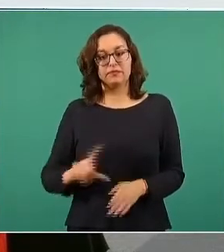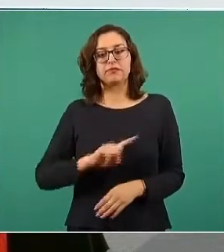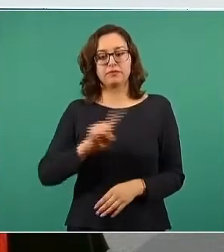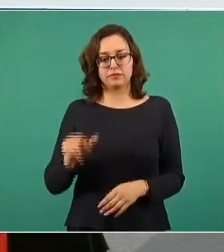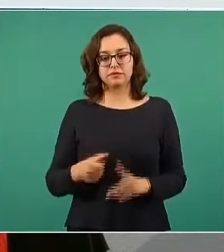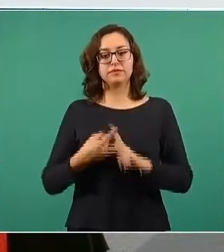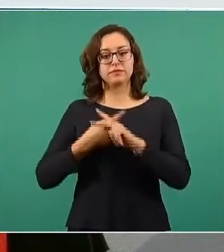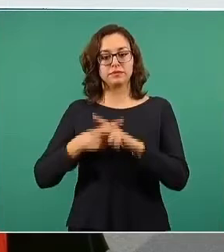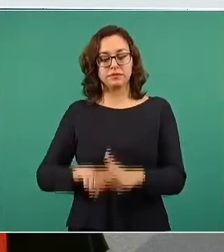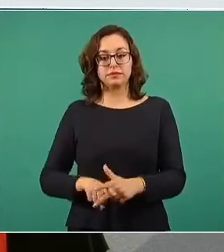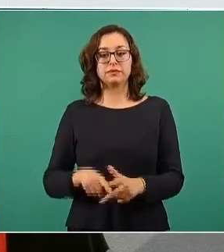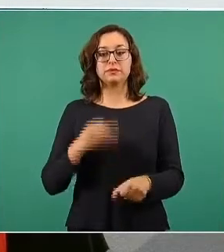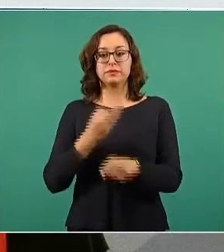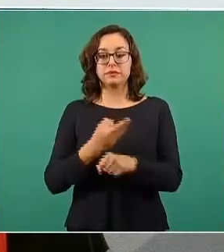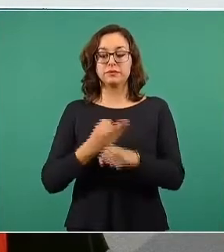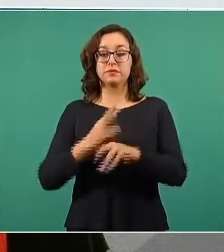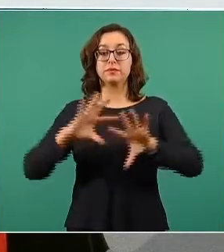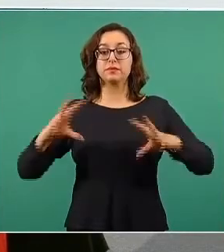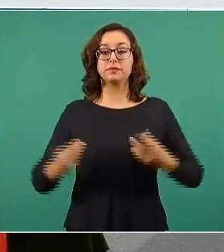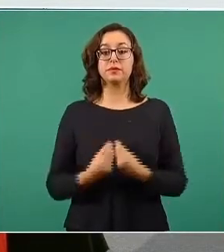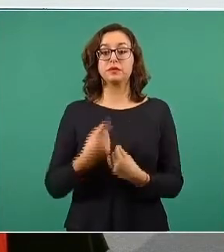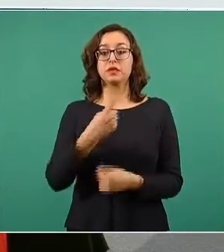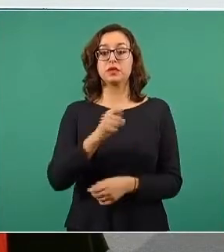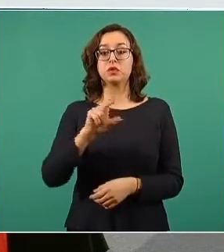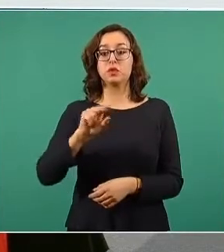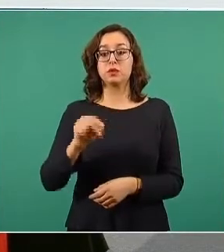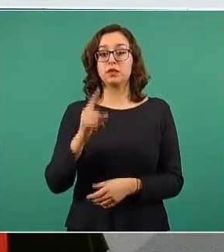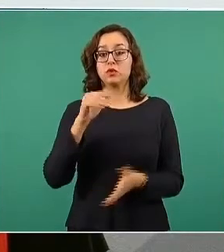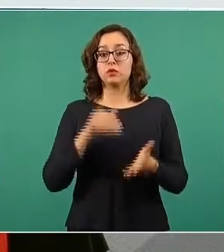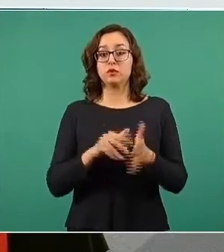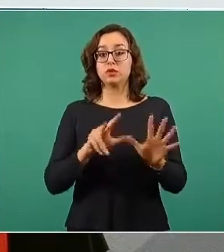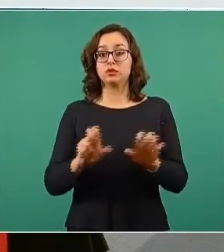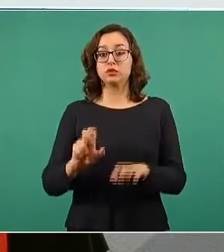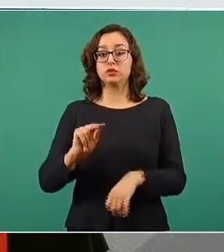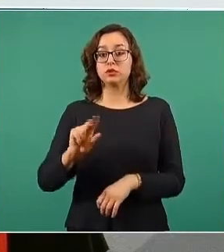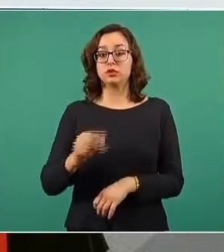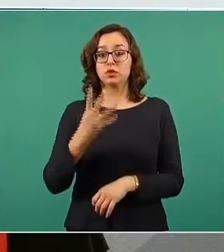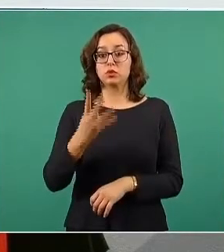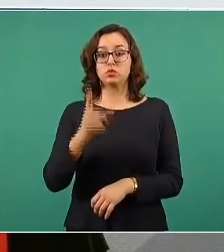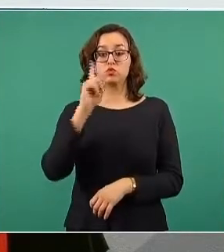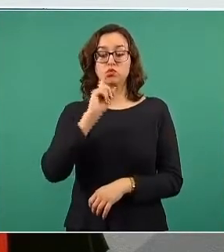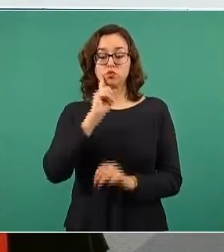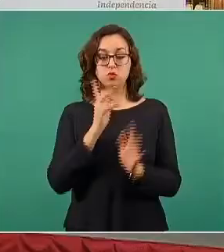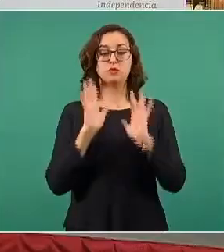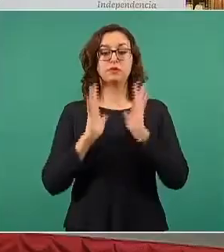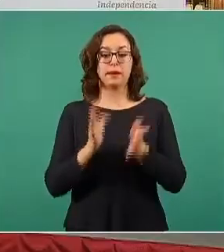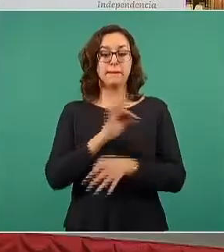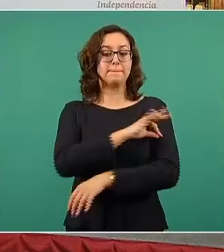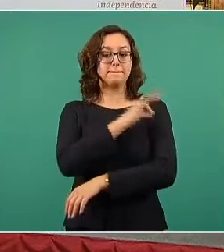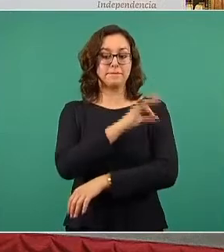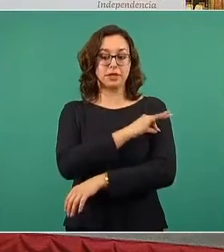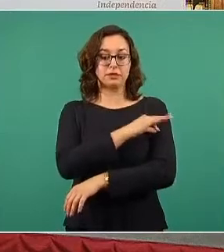191.884 mujeres que ya han acudido a los centros de vacunación. La siguiente, por favor.